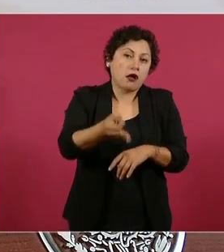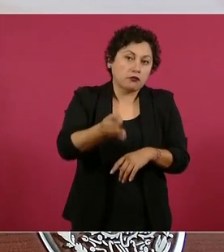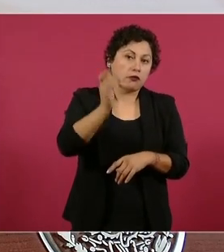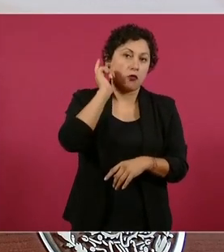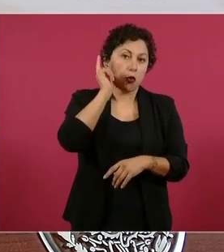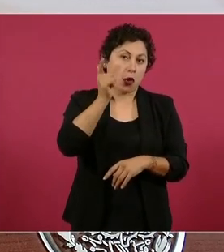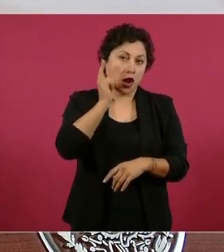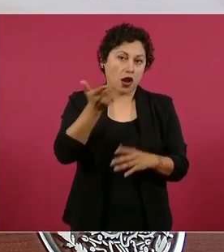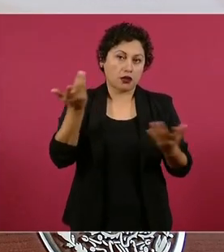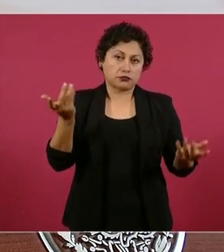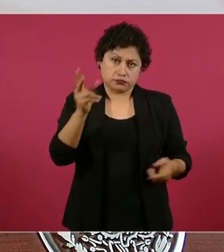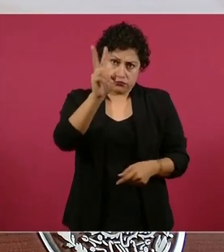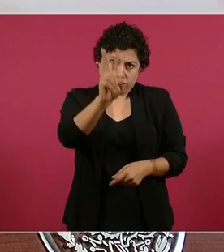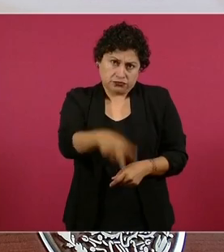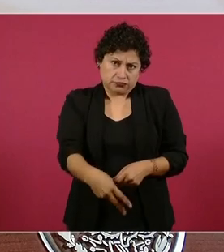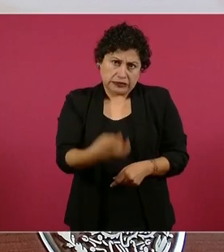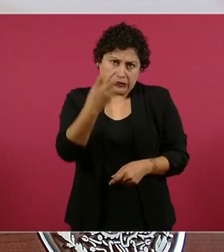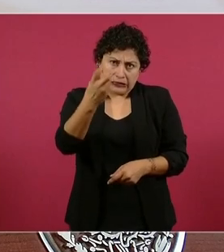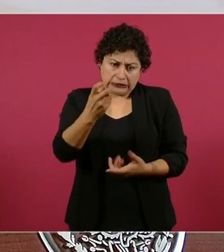que son justas,